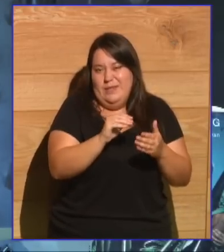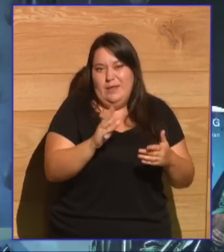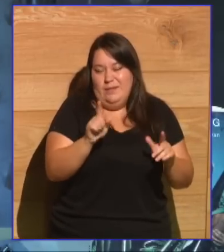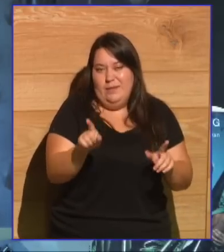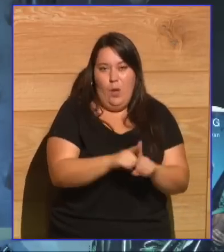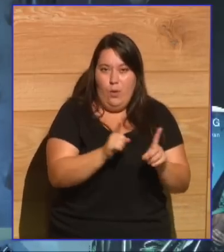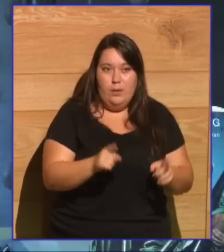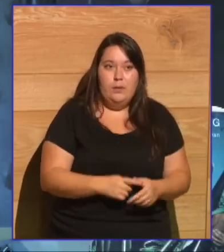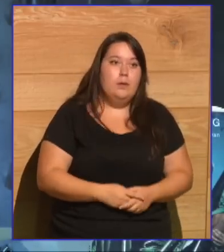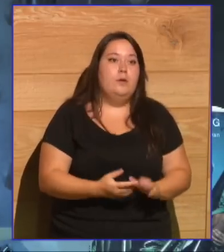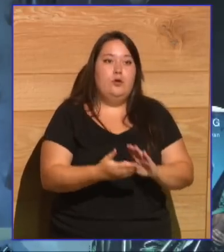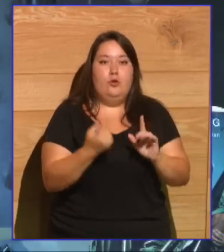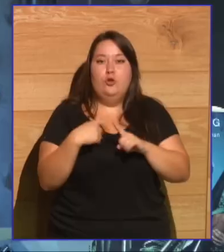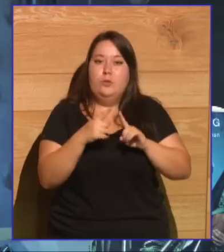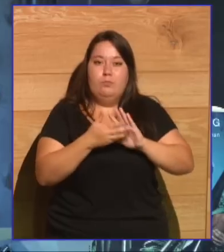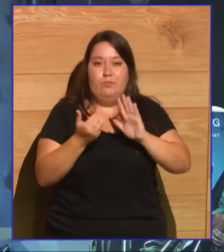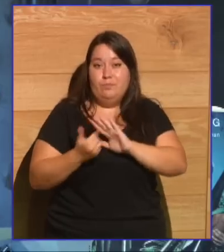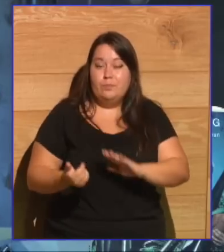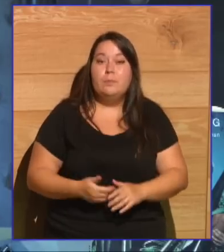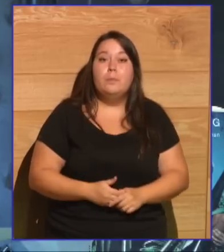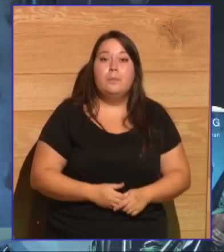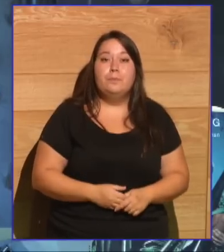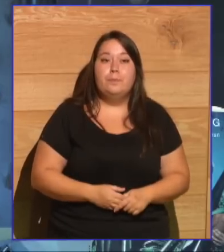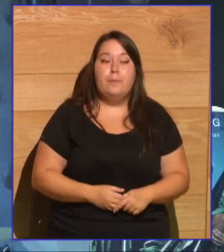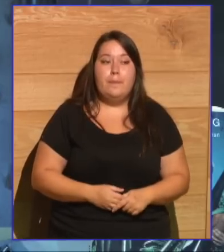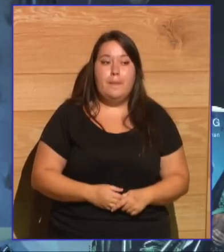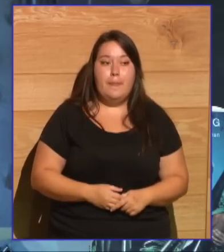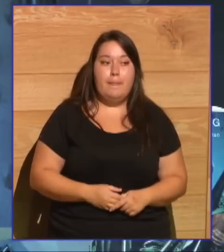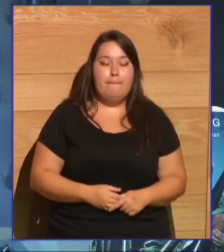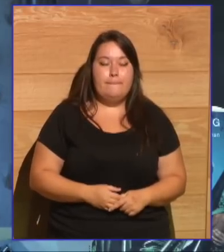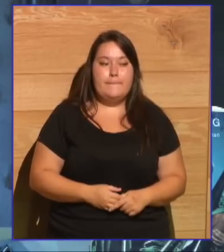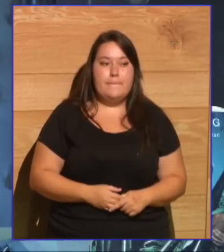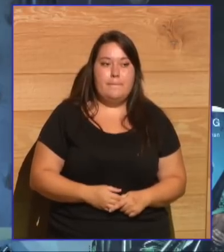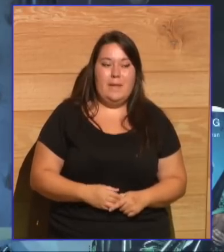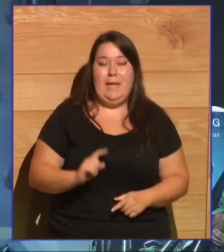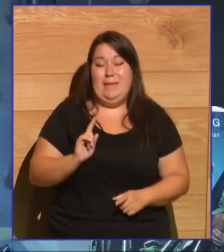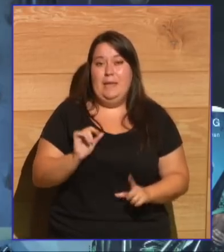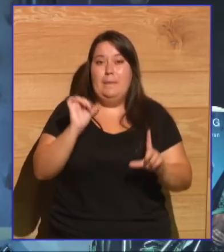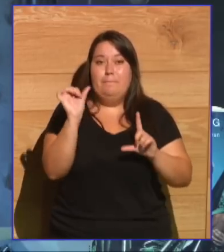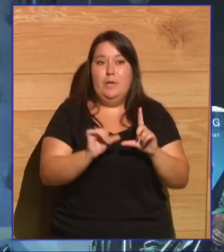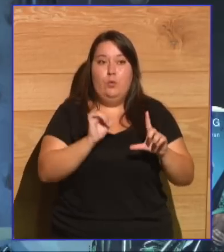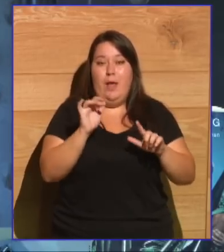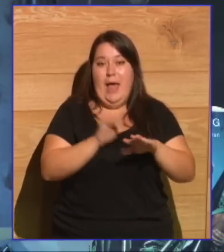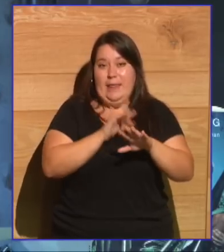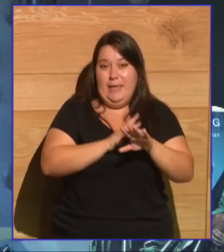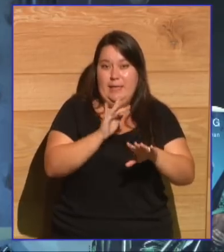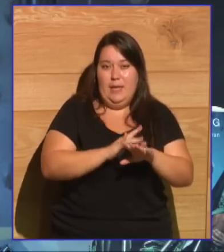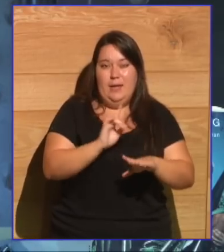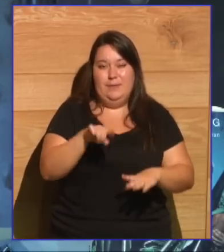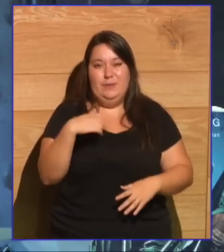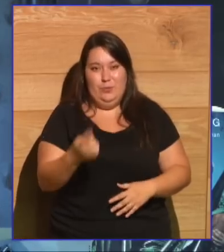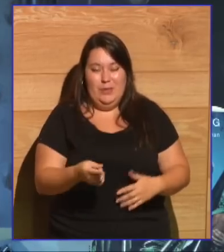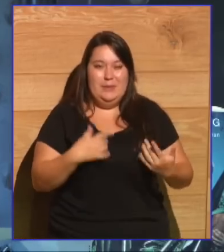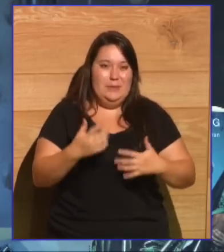fue quitando las pistolas pero en fin y poniendo de test digitales y de hecho el propio primero se arrepintió mucho haberlo hecho lo